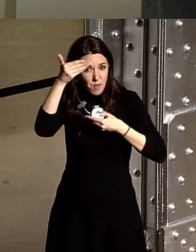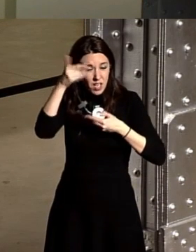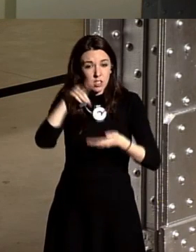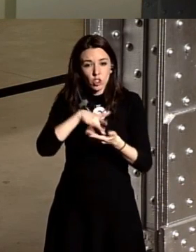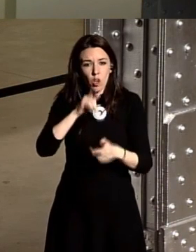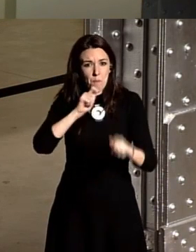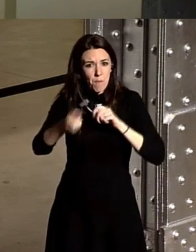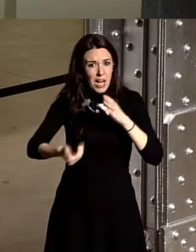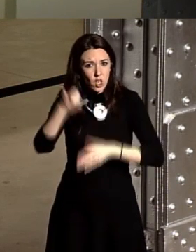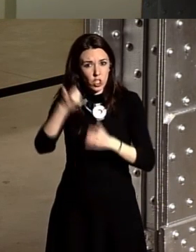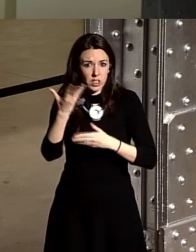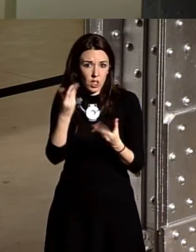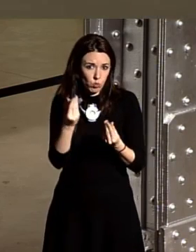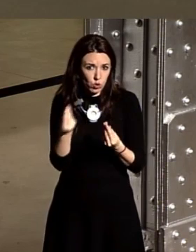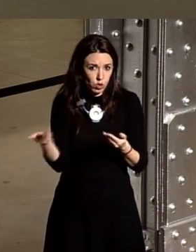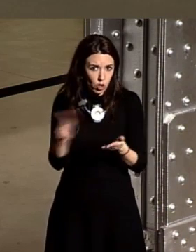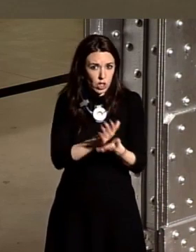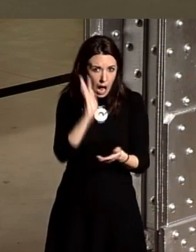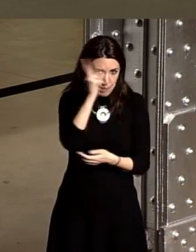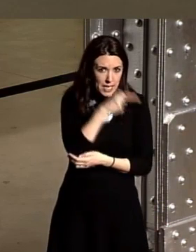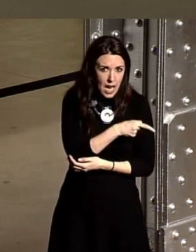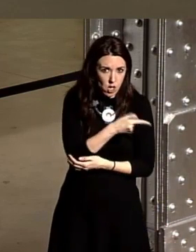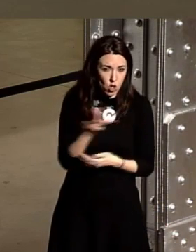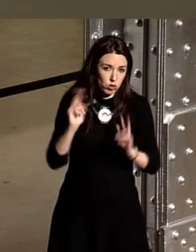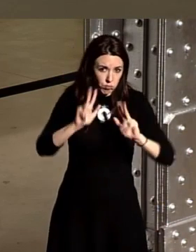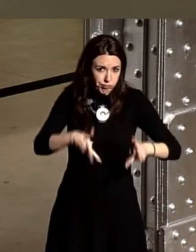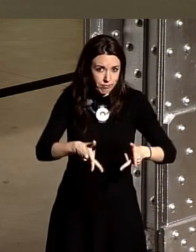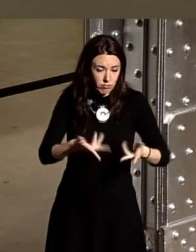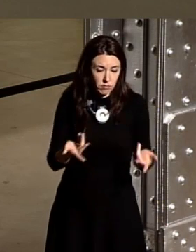periodistas murieron, americanos, y